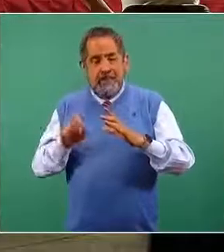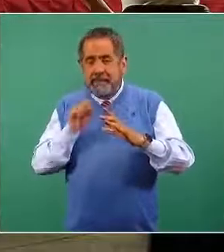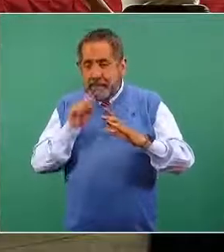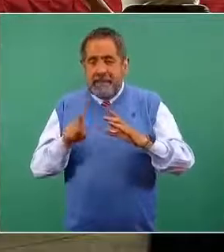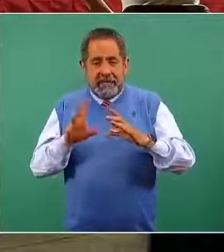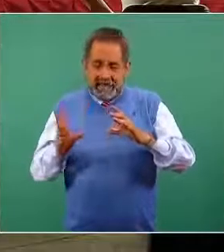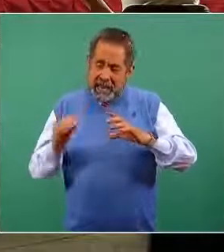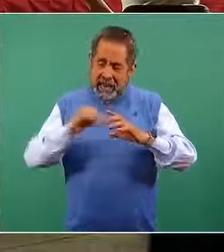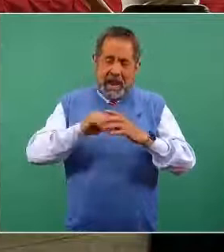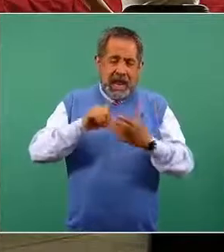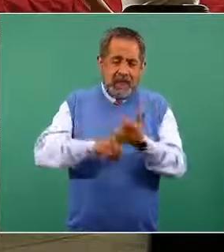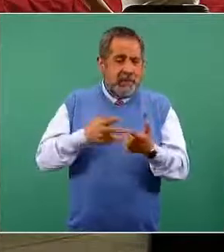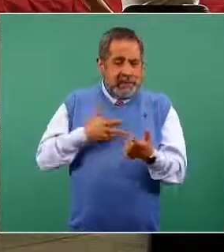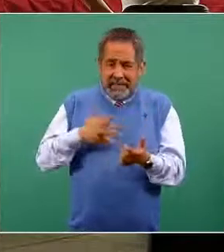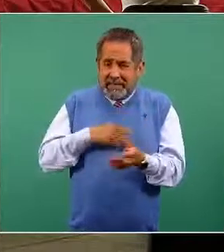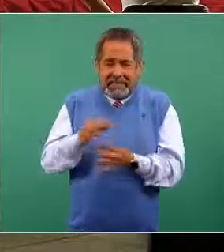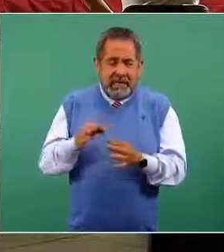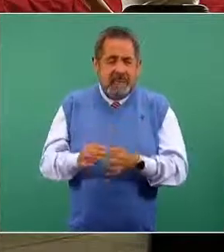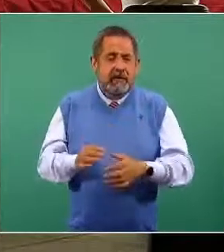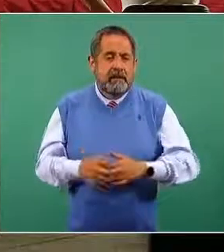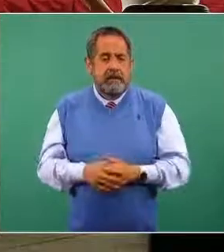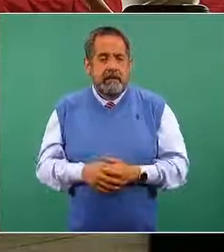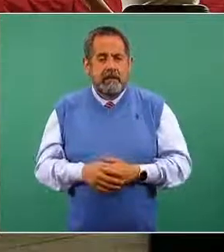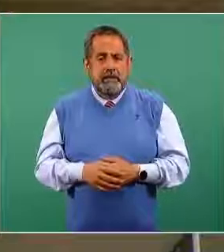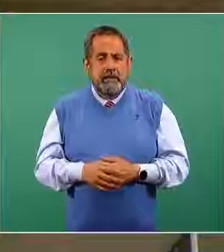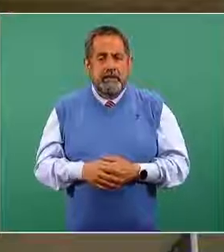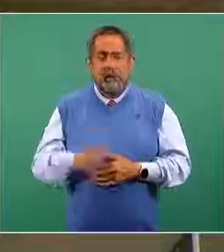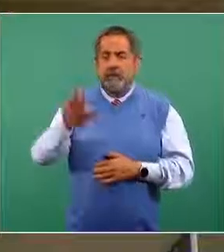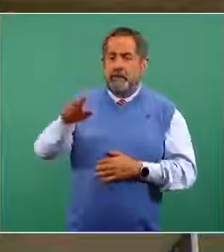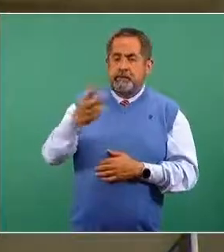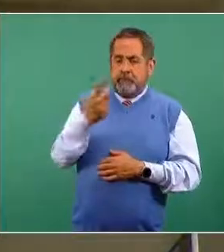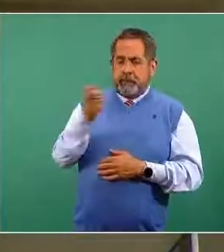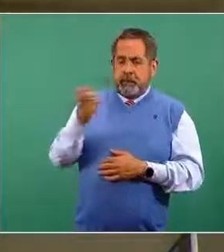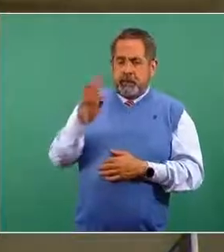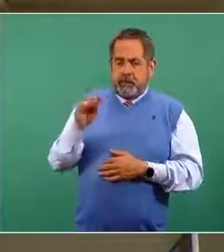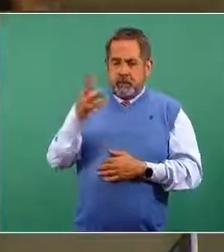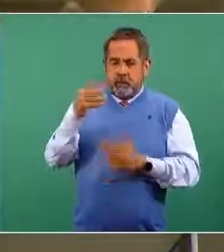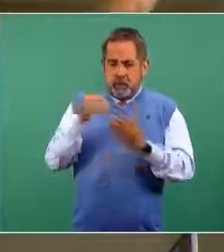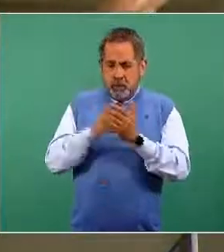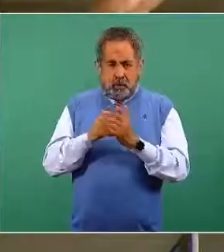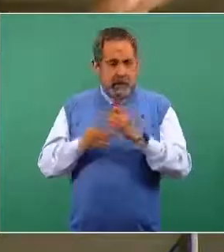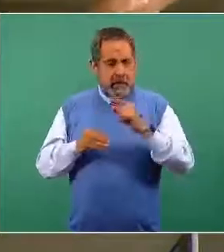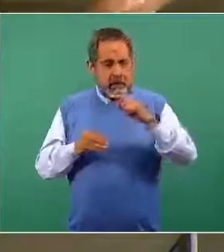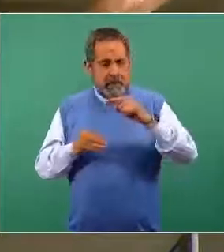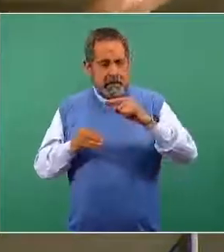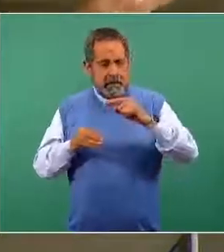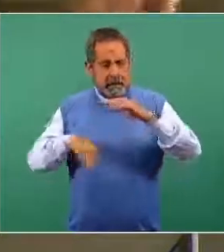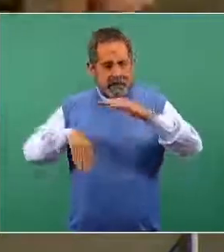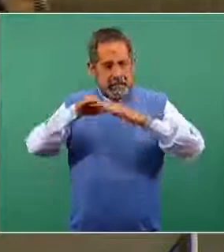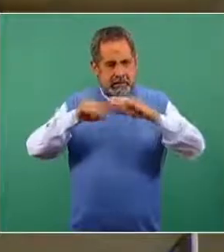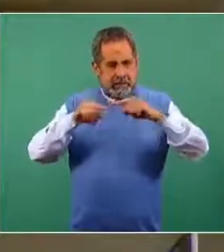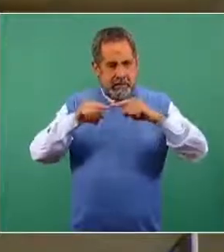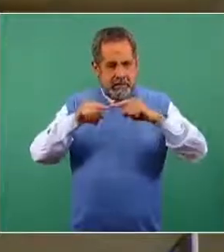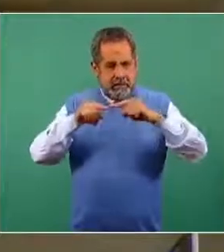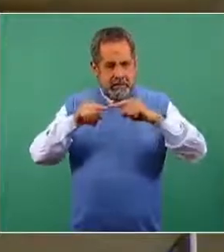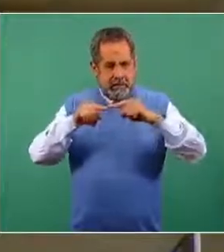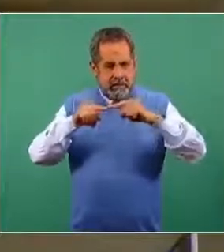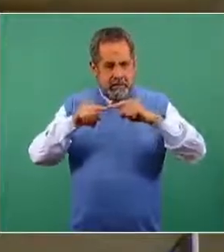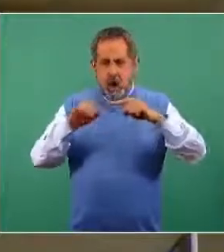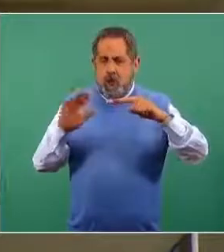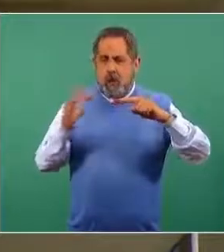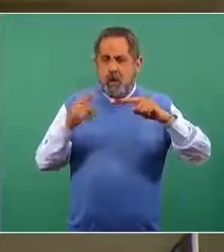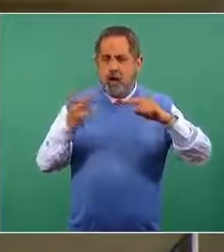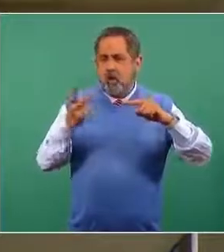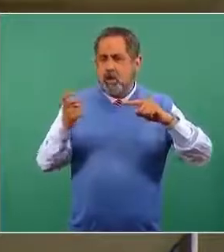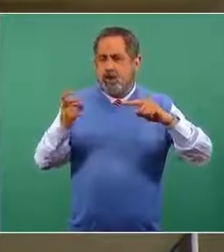también ya pertenecen a este otro grupo. Entonces, de esos 294,000 que presenta el índice, comparado con